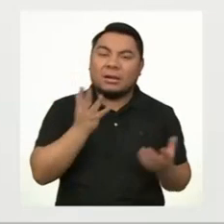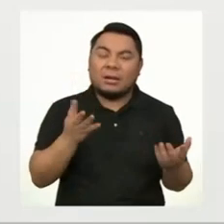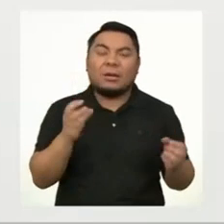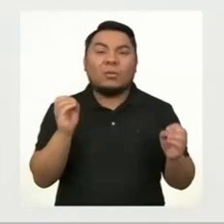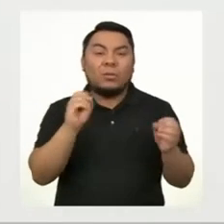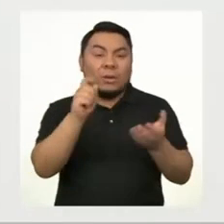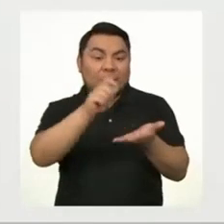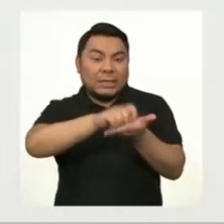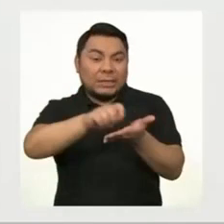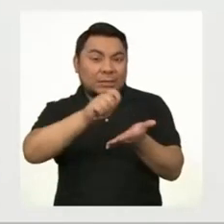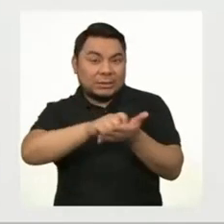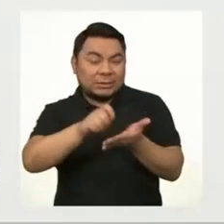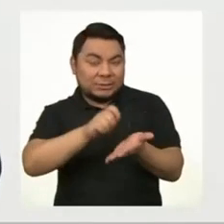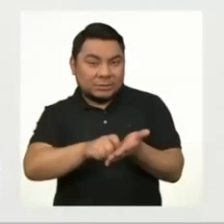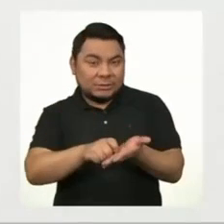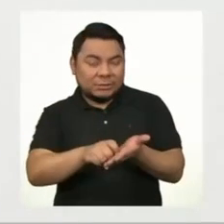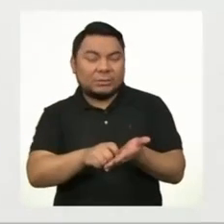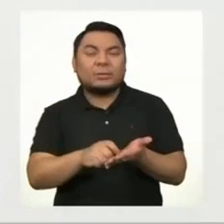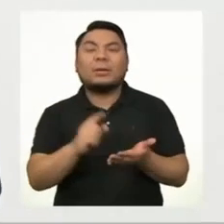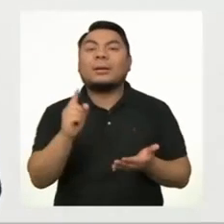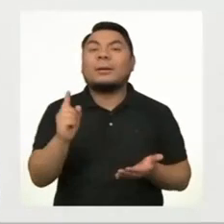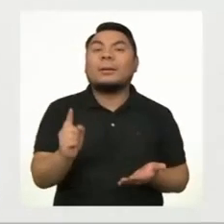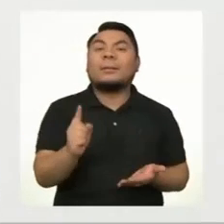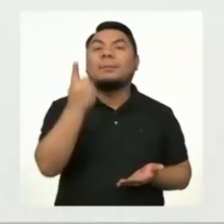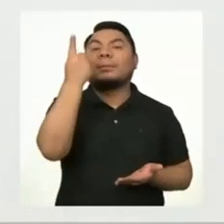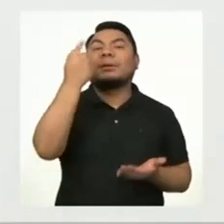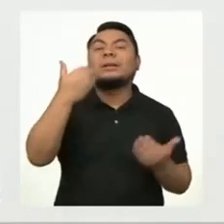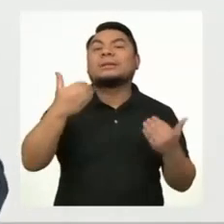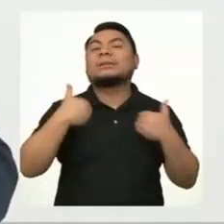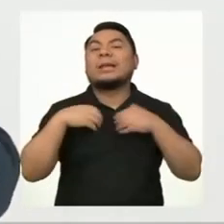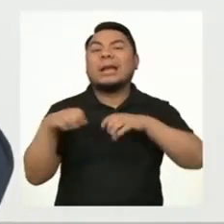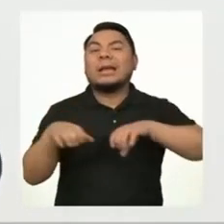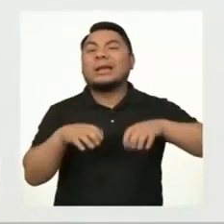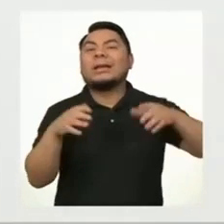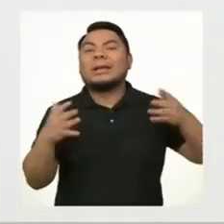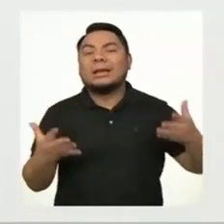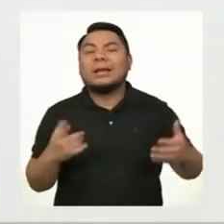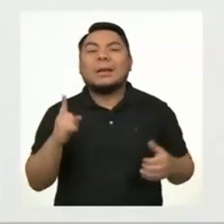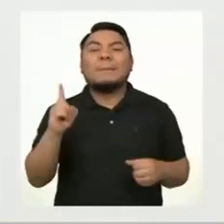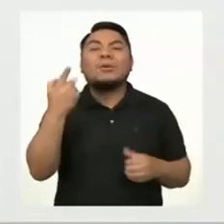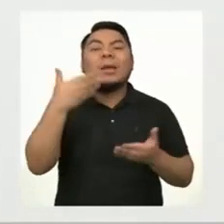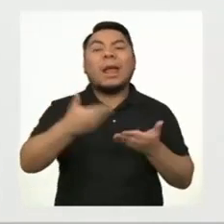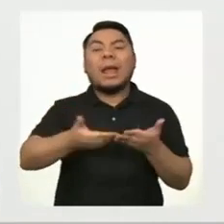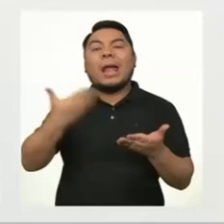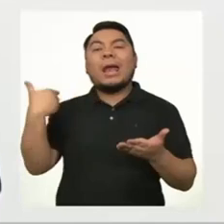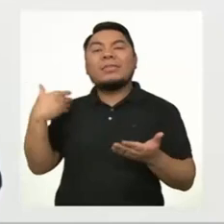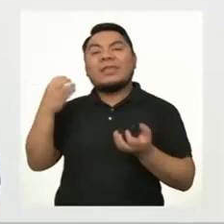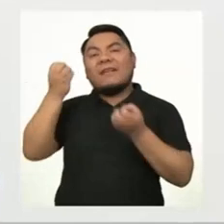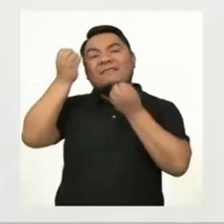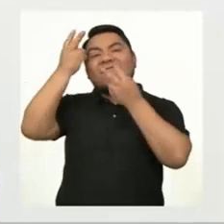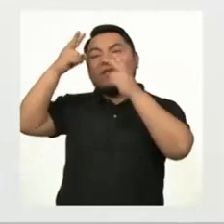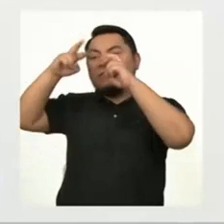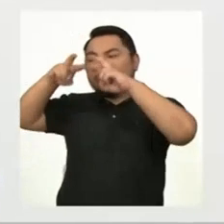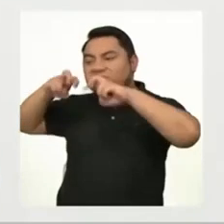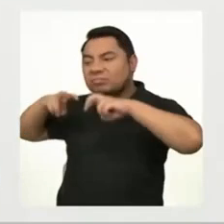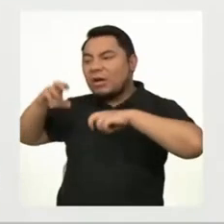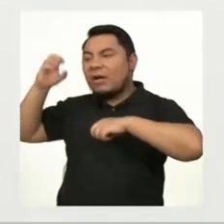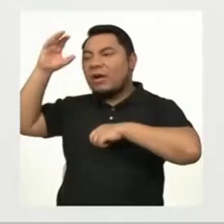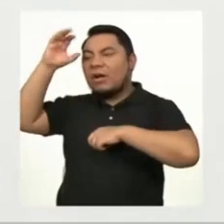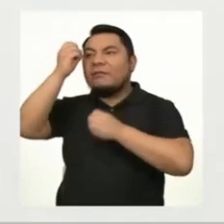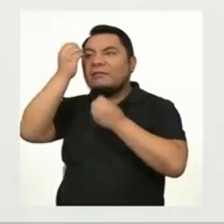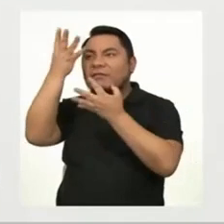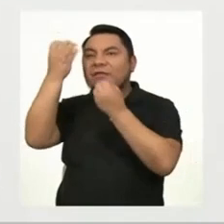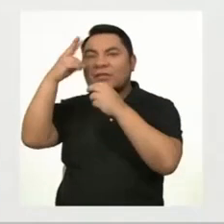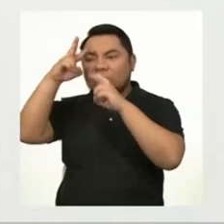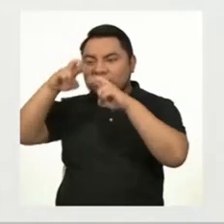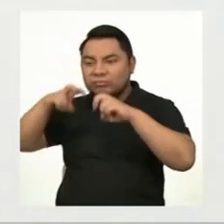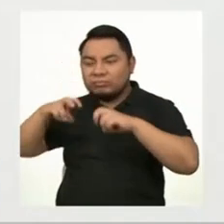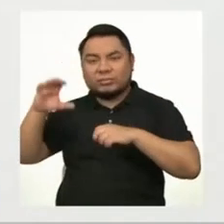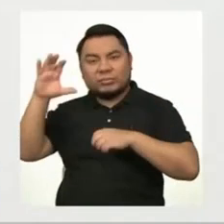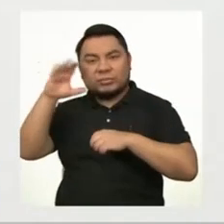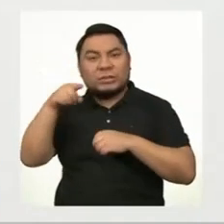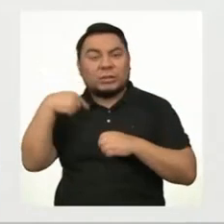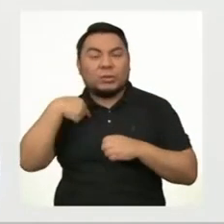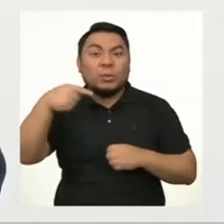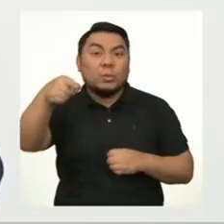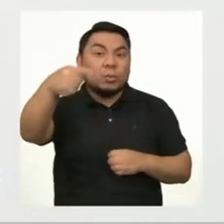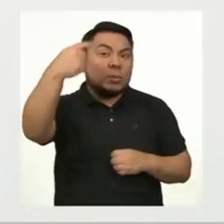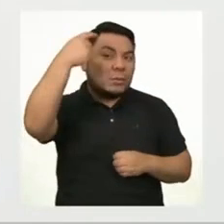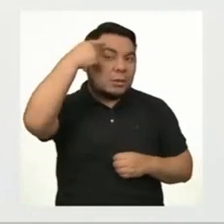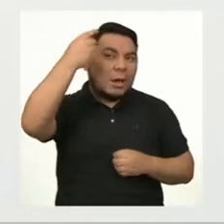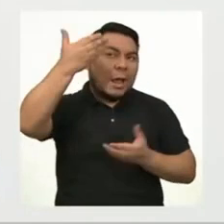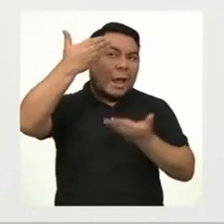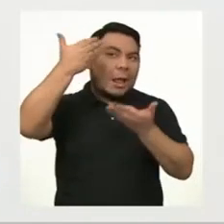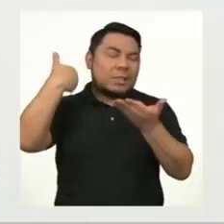o escribirla, lo primero que tenemos que hacer es informarnos. Debemos construir en nuestra